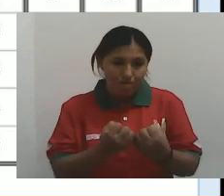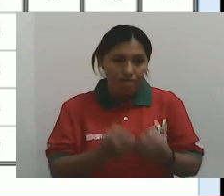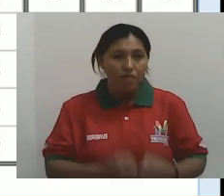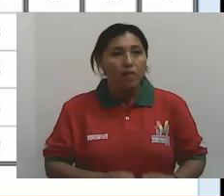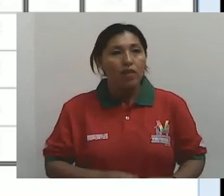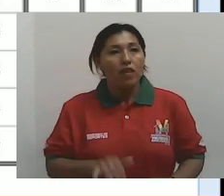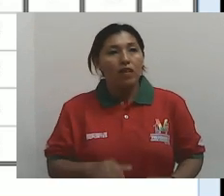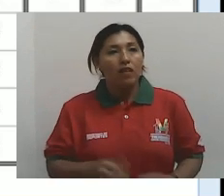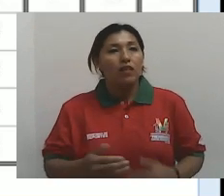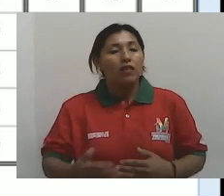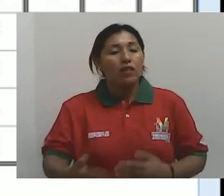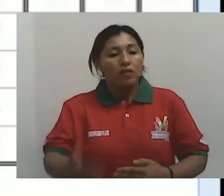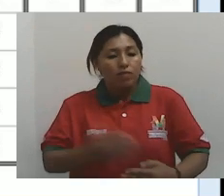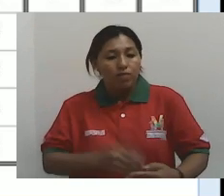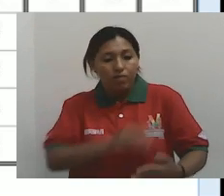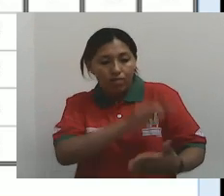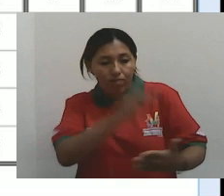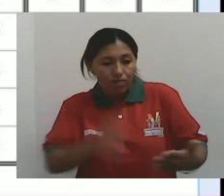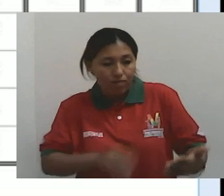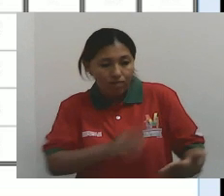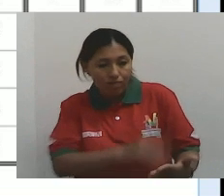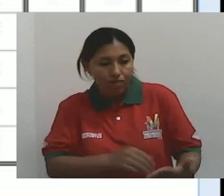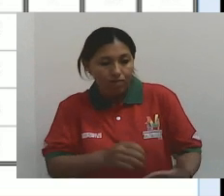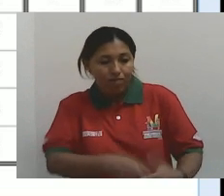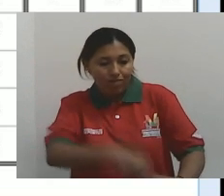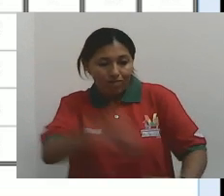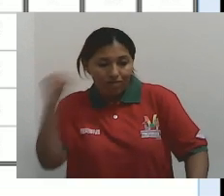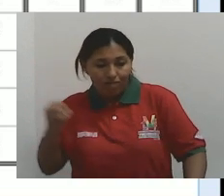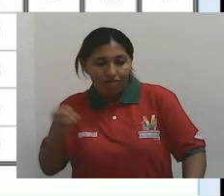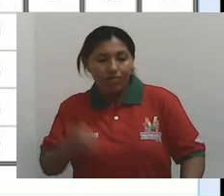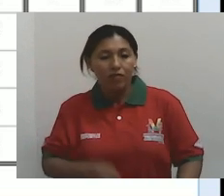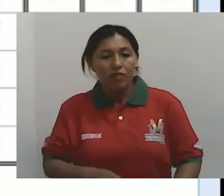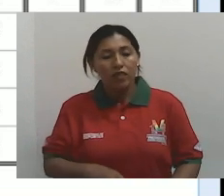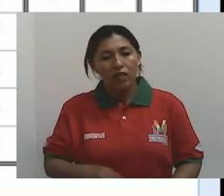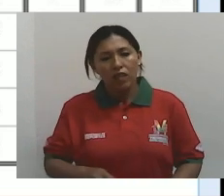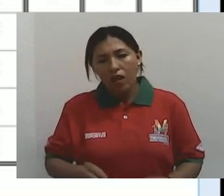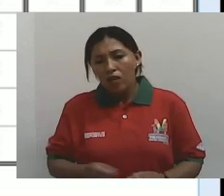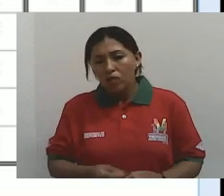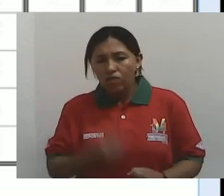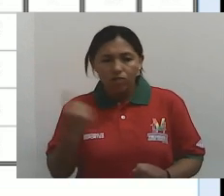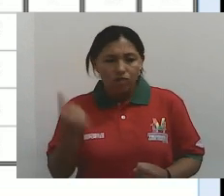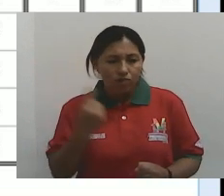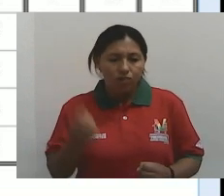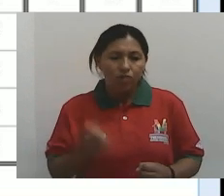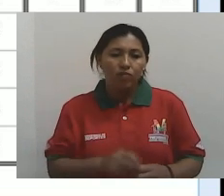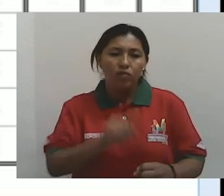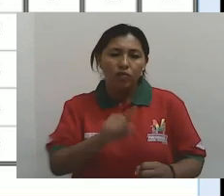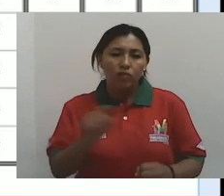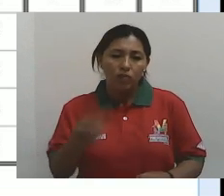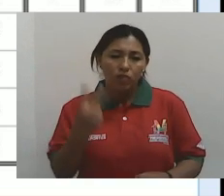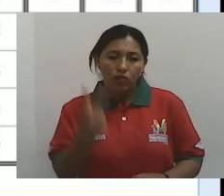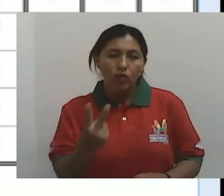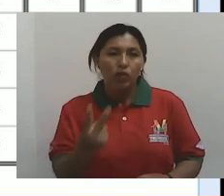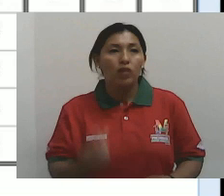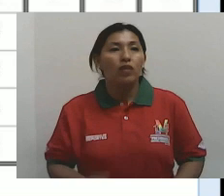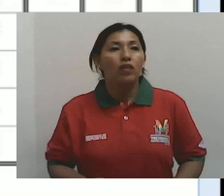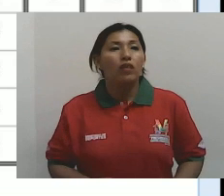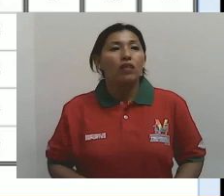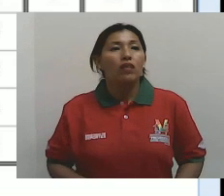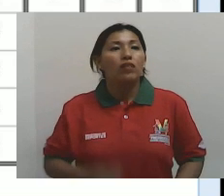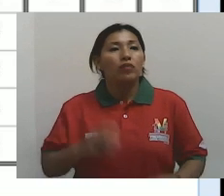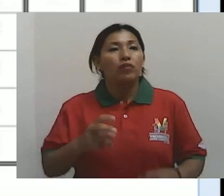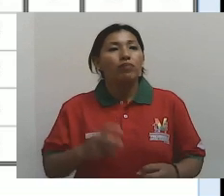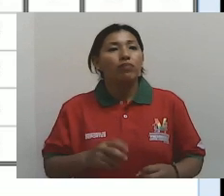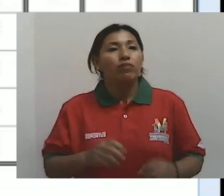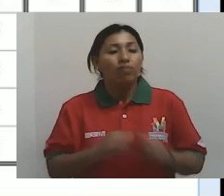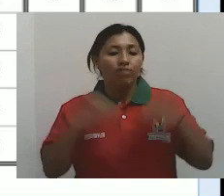los saca del tablero y solo puntúo a esos 2. Si son 2 equipos, ¿cuánto le voy a dar al equipo ganador?